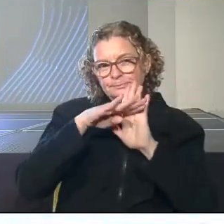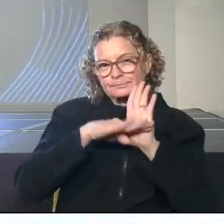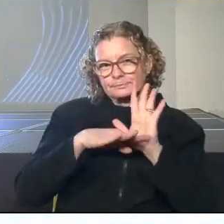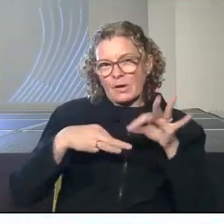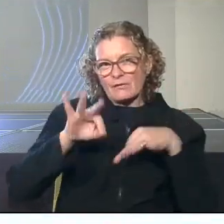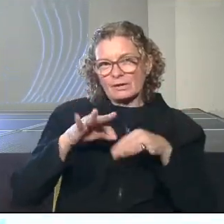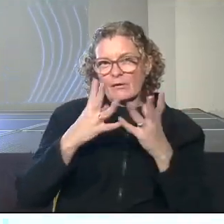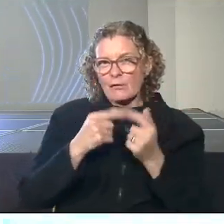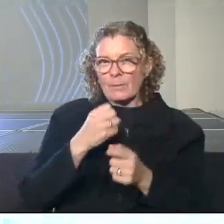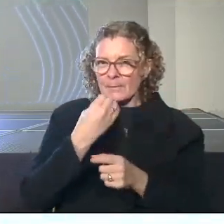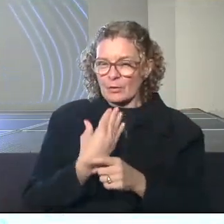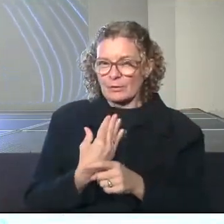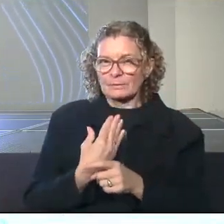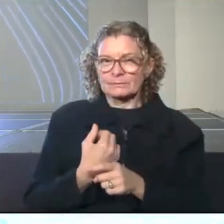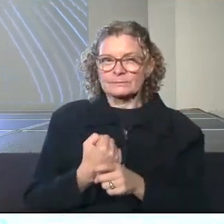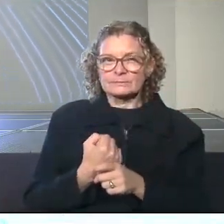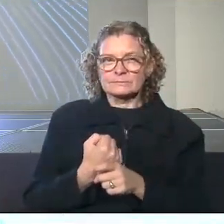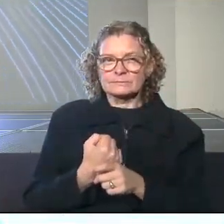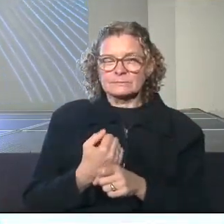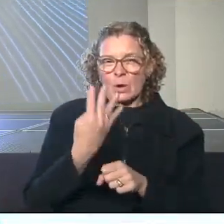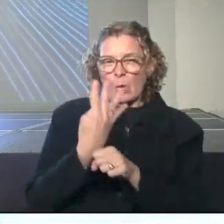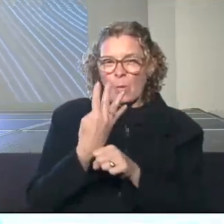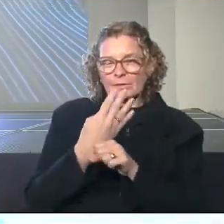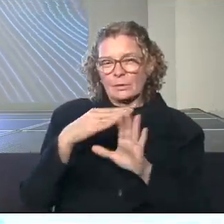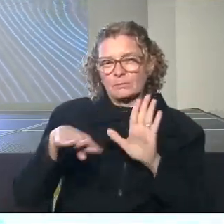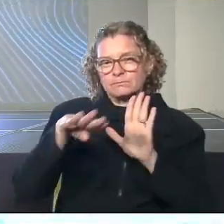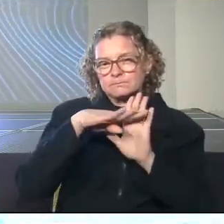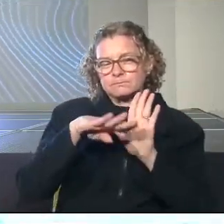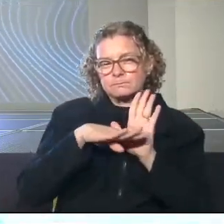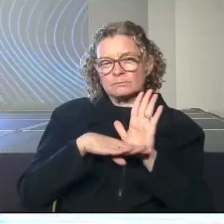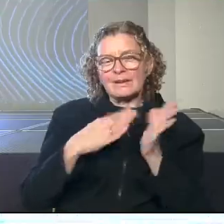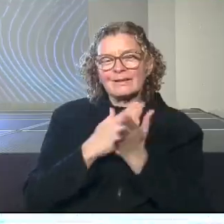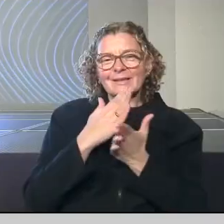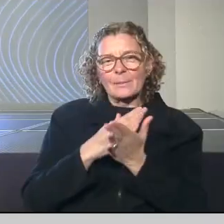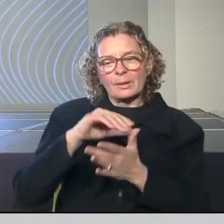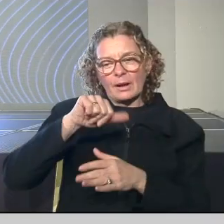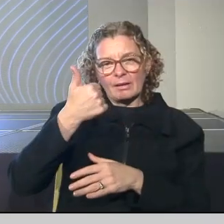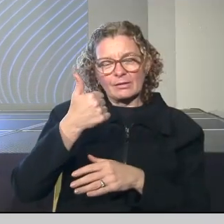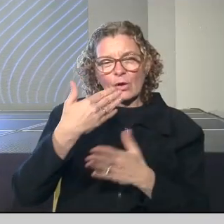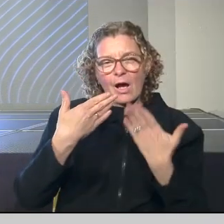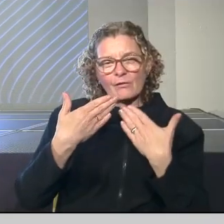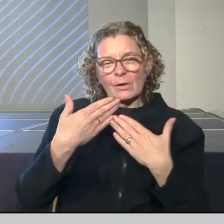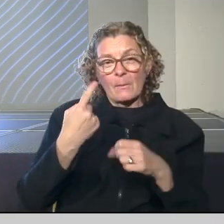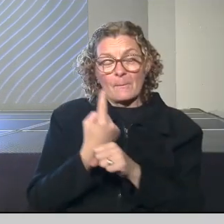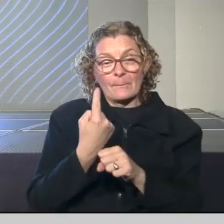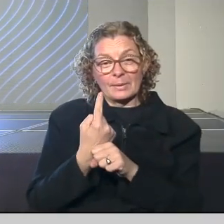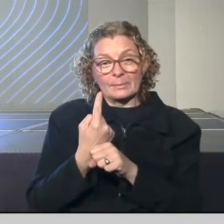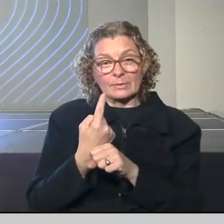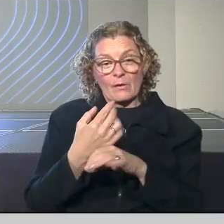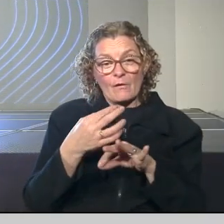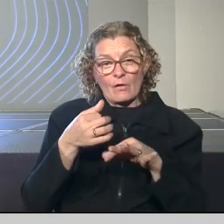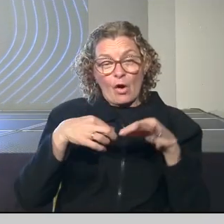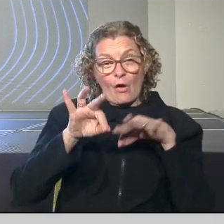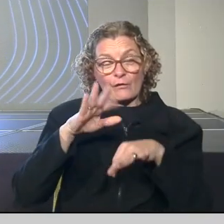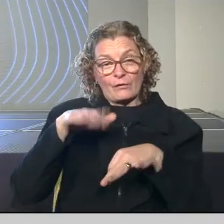manera más efectiva. Los 4 pilares de los que siempre hablamos para poder tener éxito en el sitio son, en primer lugar, la oferta,